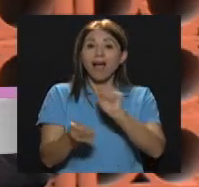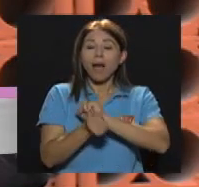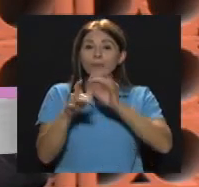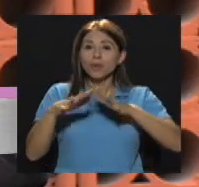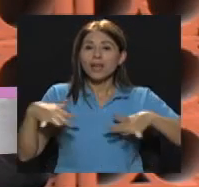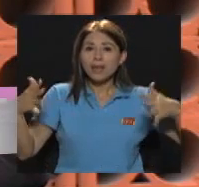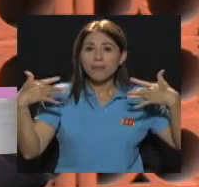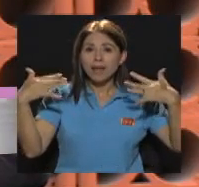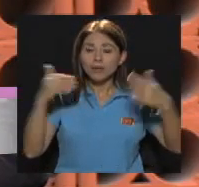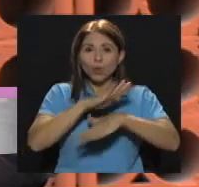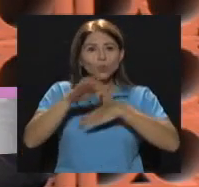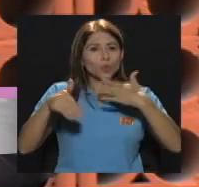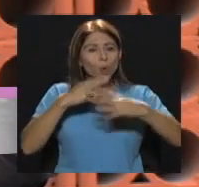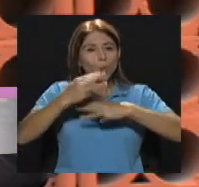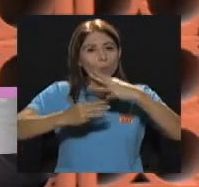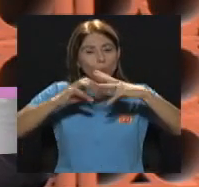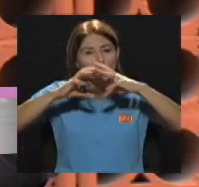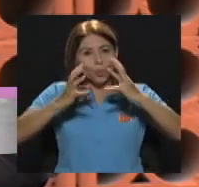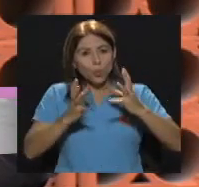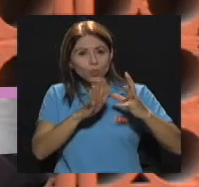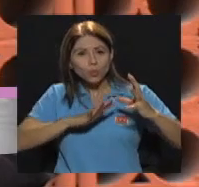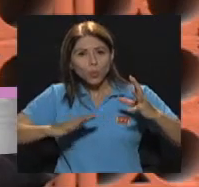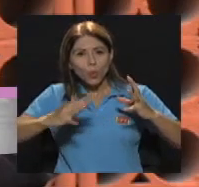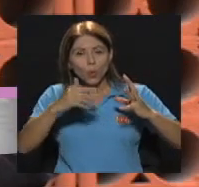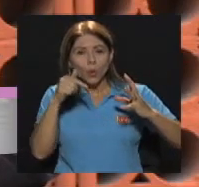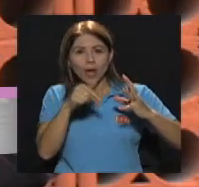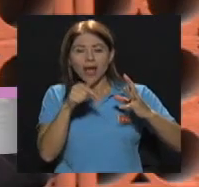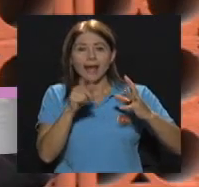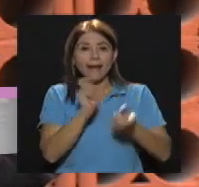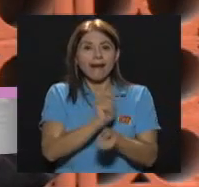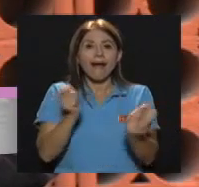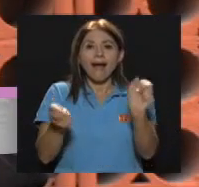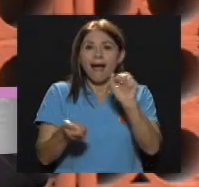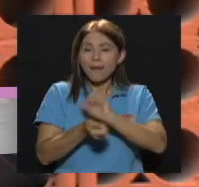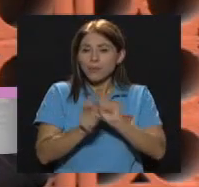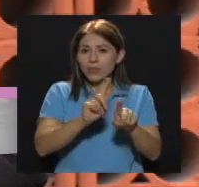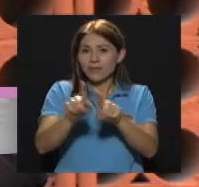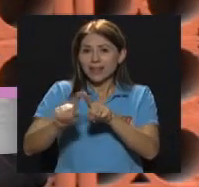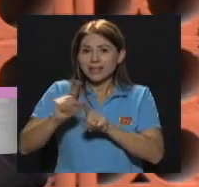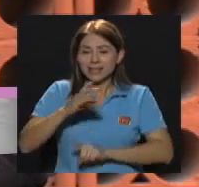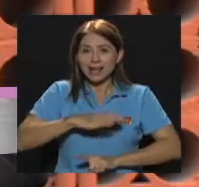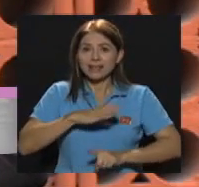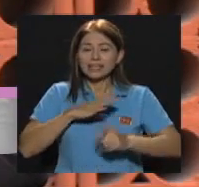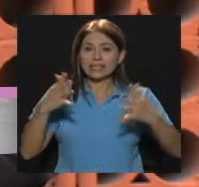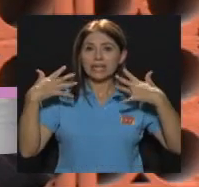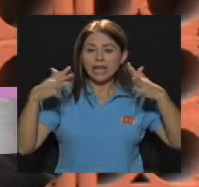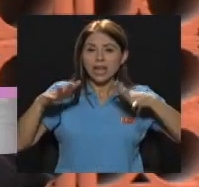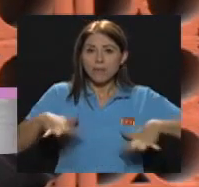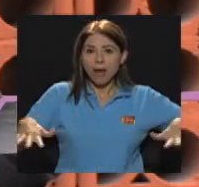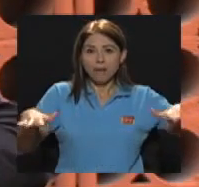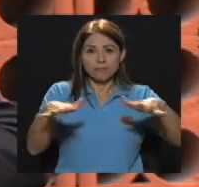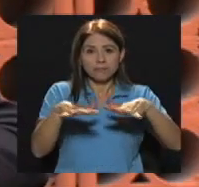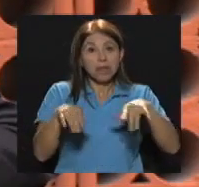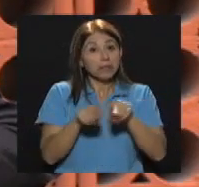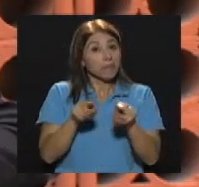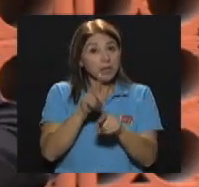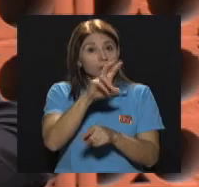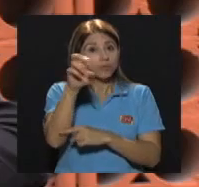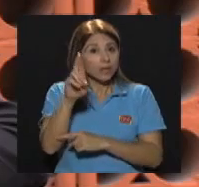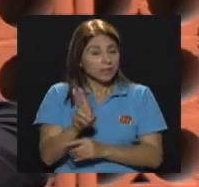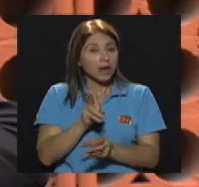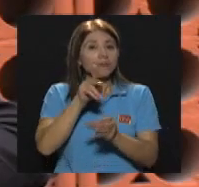El mundo entero tiene cambio en los patrones climáticos, ¿verdad? y Costa Rica no es